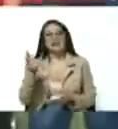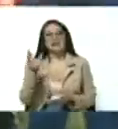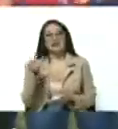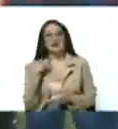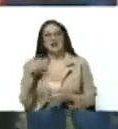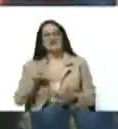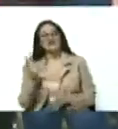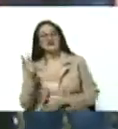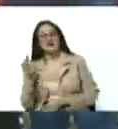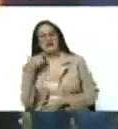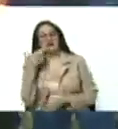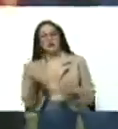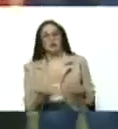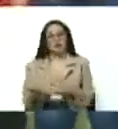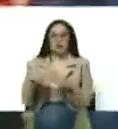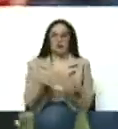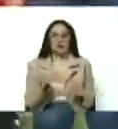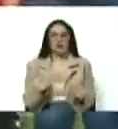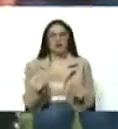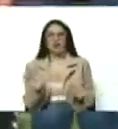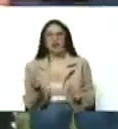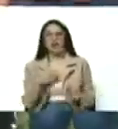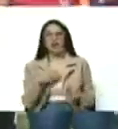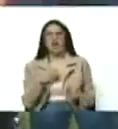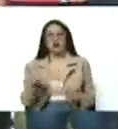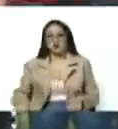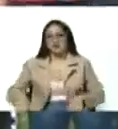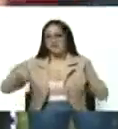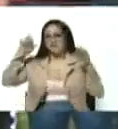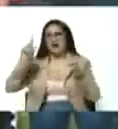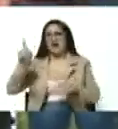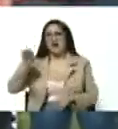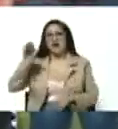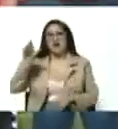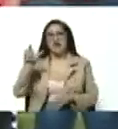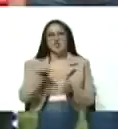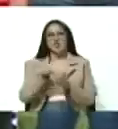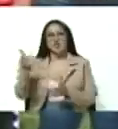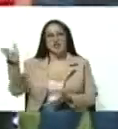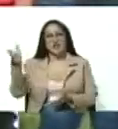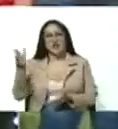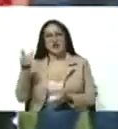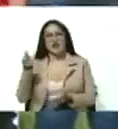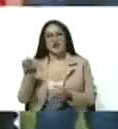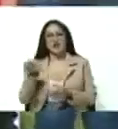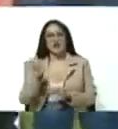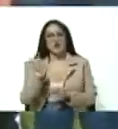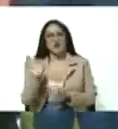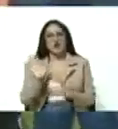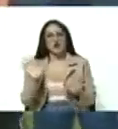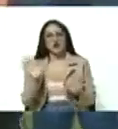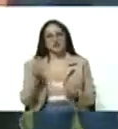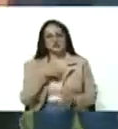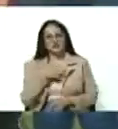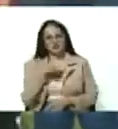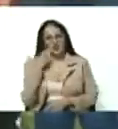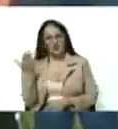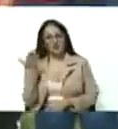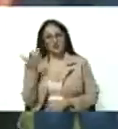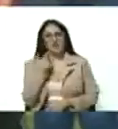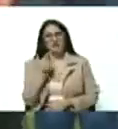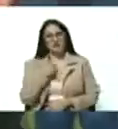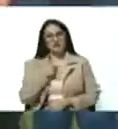Washington. Oye, no, yo no me crié en el Furrial, pasé por ahí una vez. No vale, uno se siente orgulloso de decir